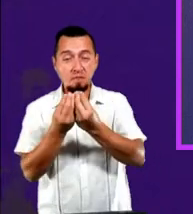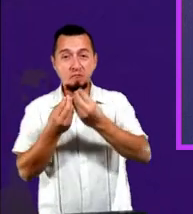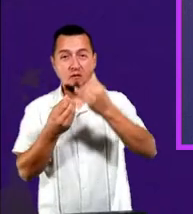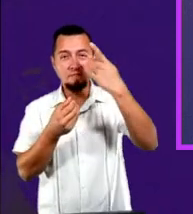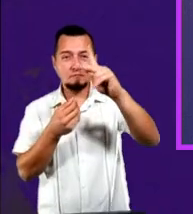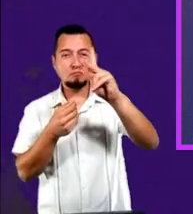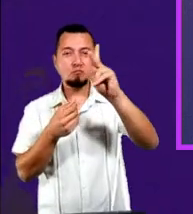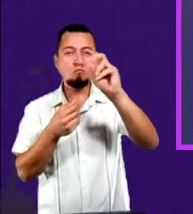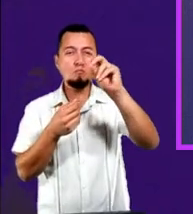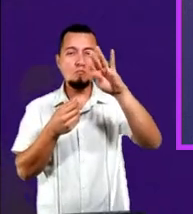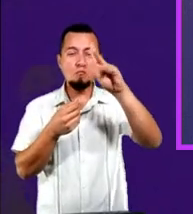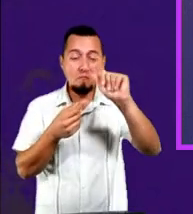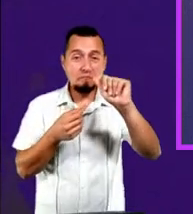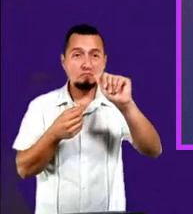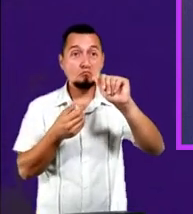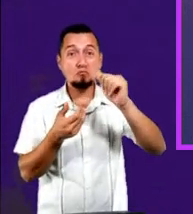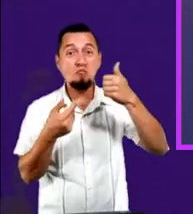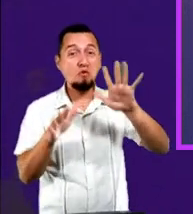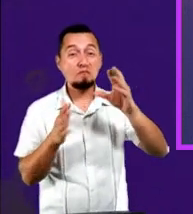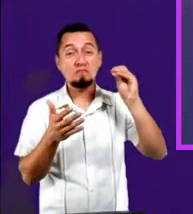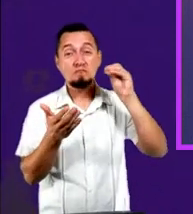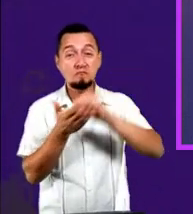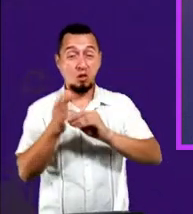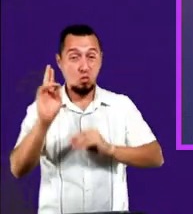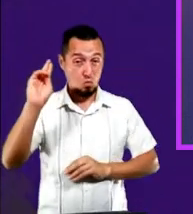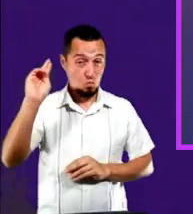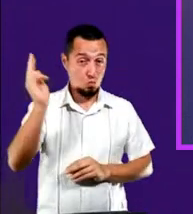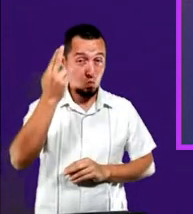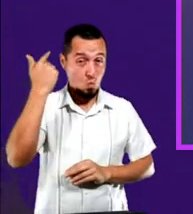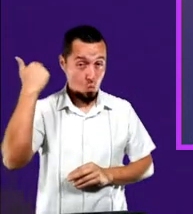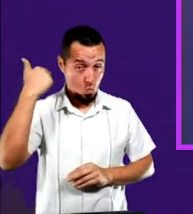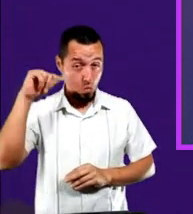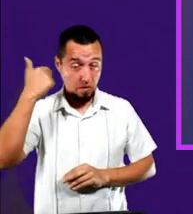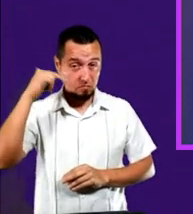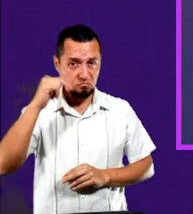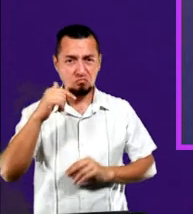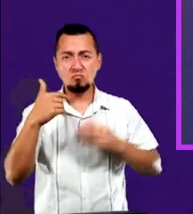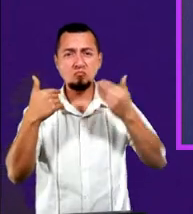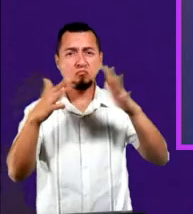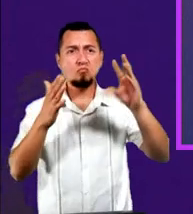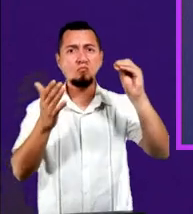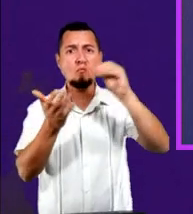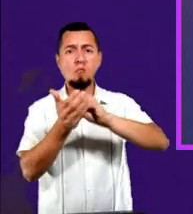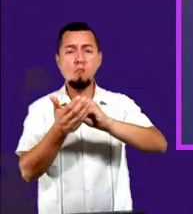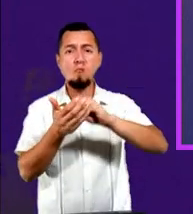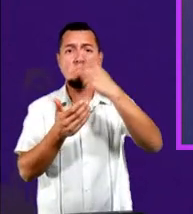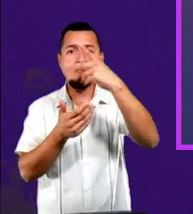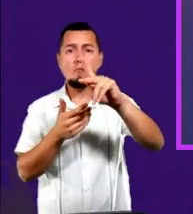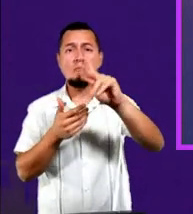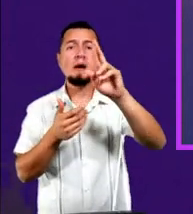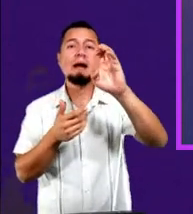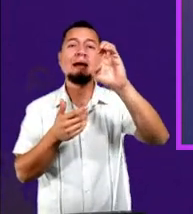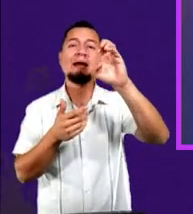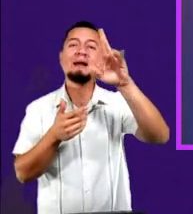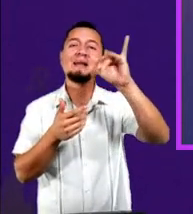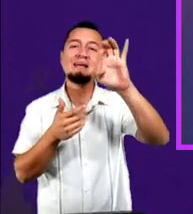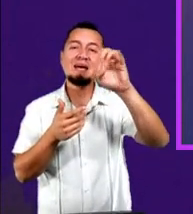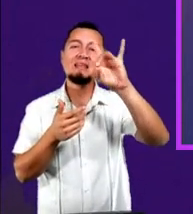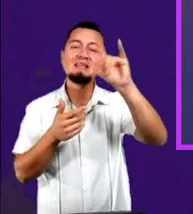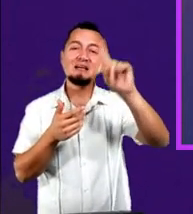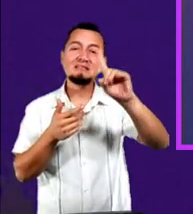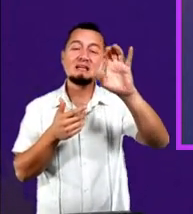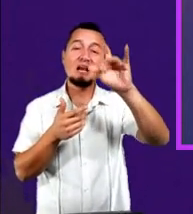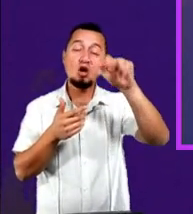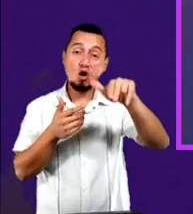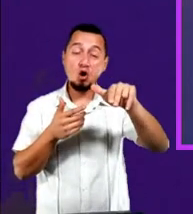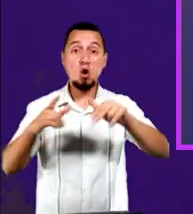Universidad de Guadalajara con su primer rector, Enrique Díaz de León, y como gobernador, una gente